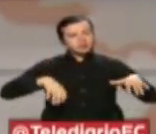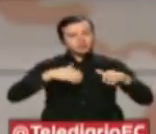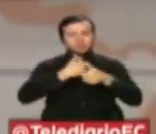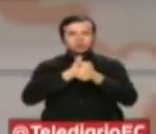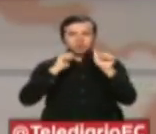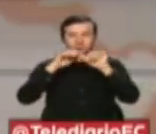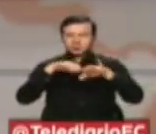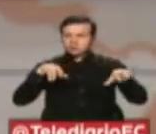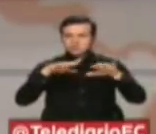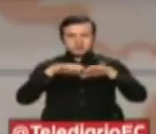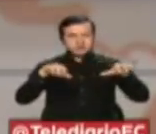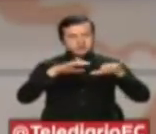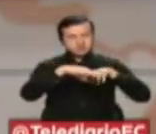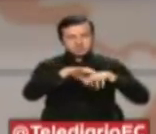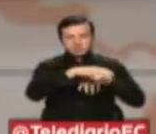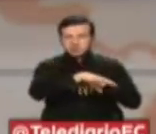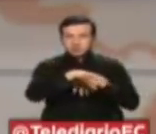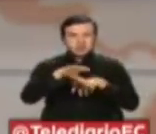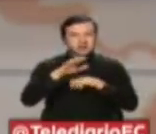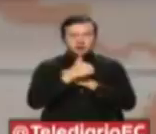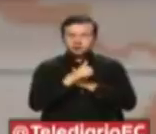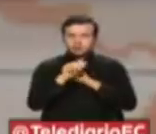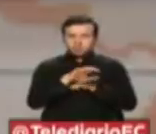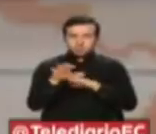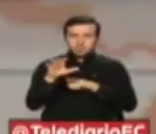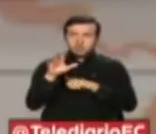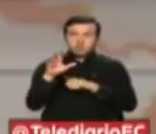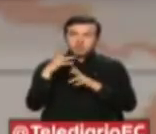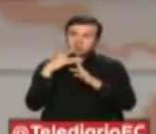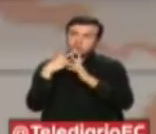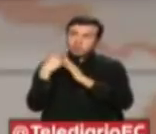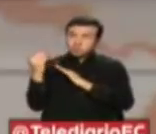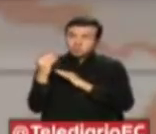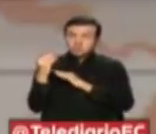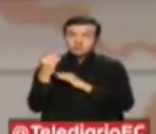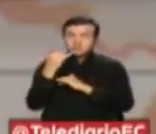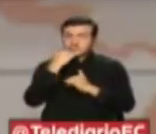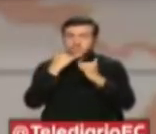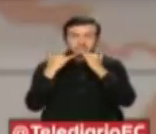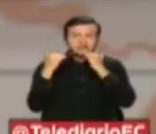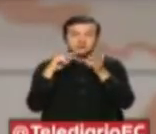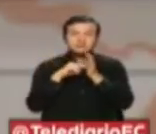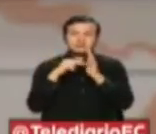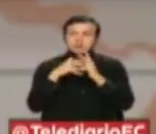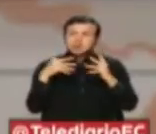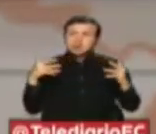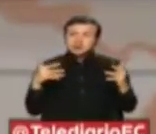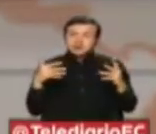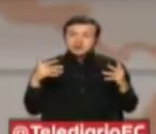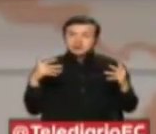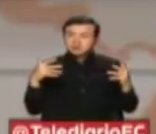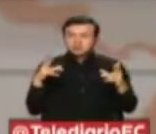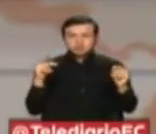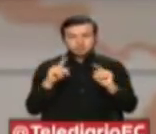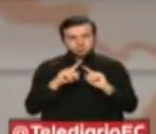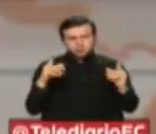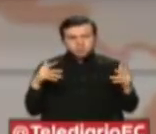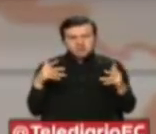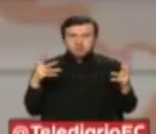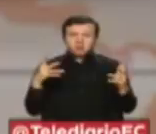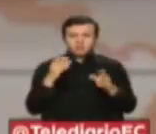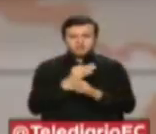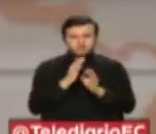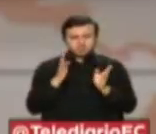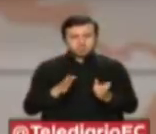toda la independencia de las funciones huir ante esas condiciones de ser cobarde y no hay que ser cobardes cuando uno de un